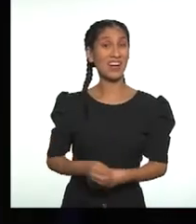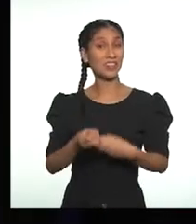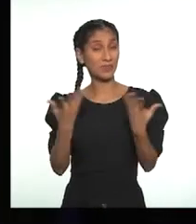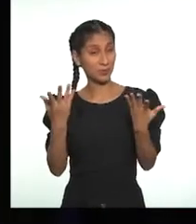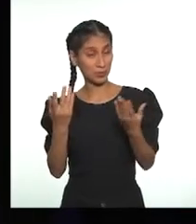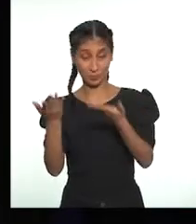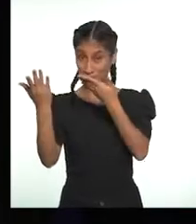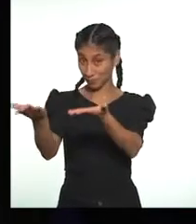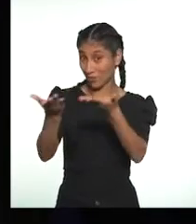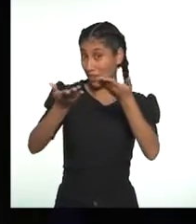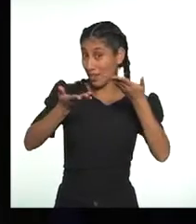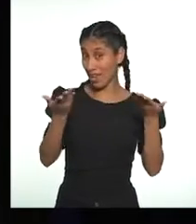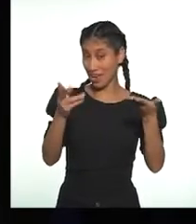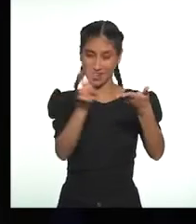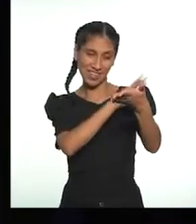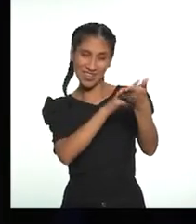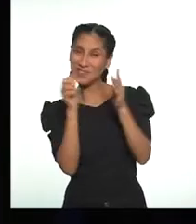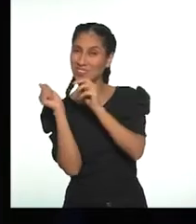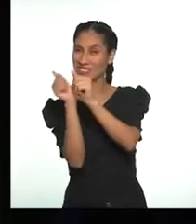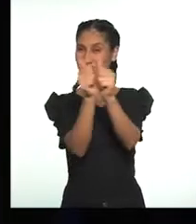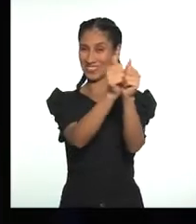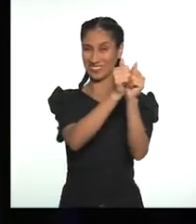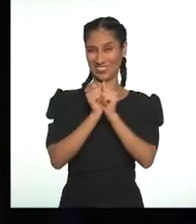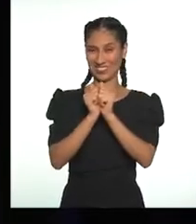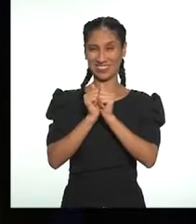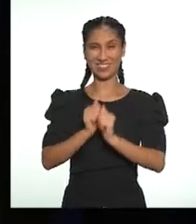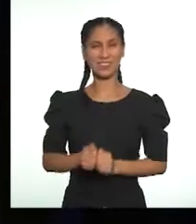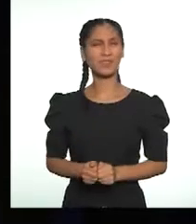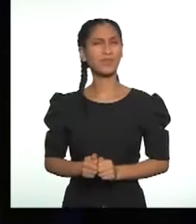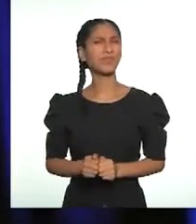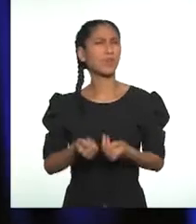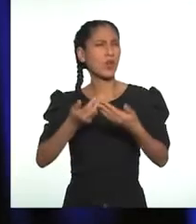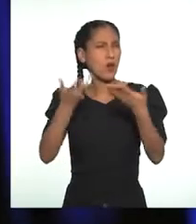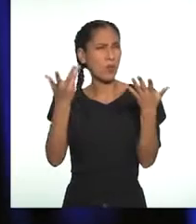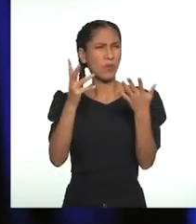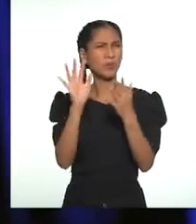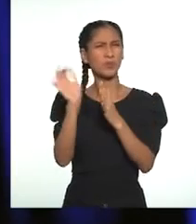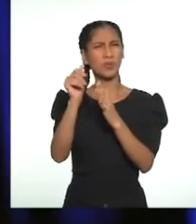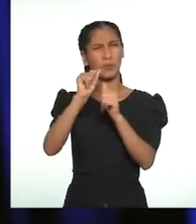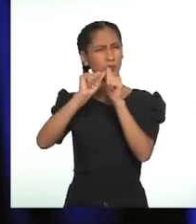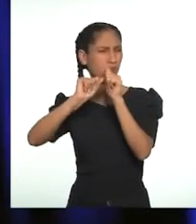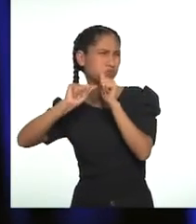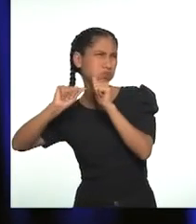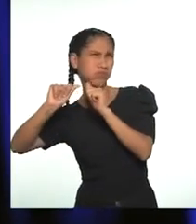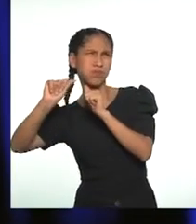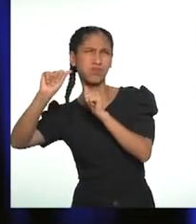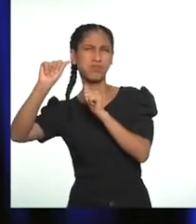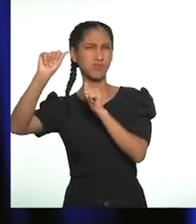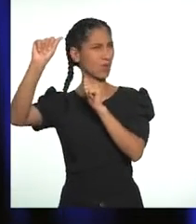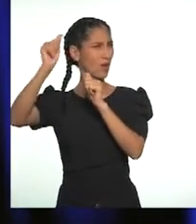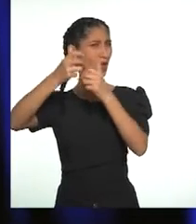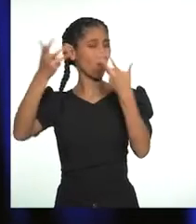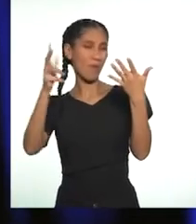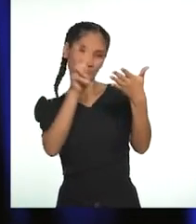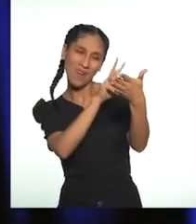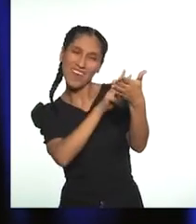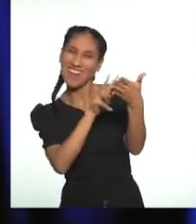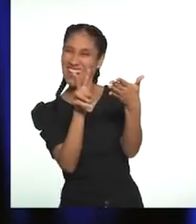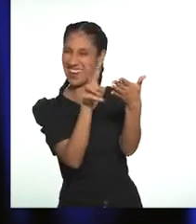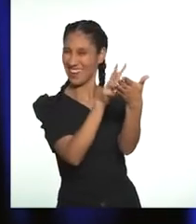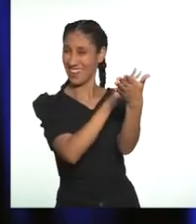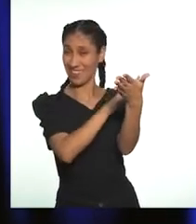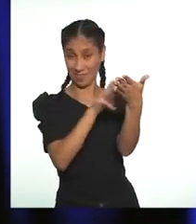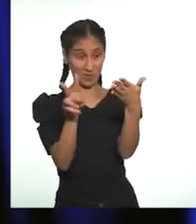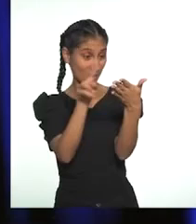Hola chicas y chicos, les doy la bienvenida a Leemos Juntos. Una manera de viajar desde la comodidad de nuestro hogar